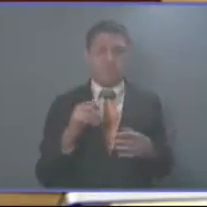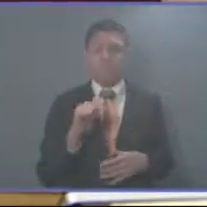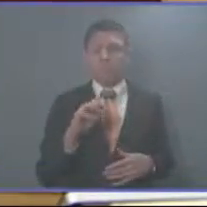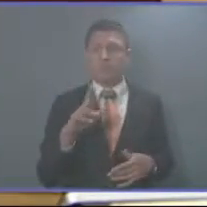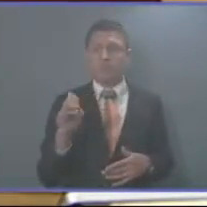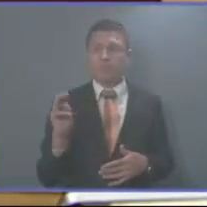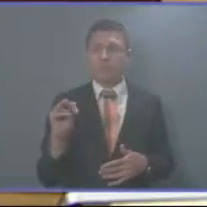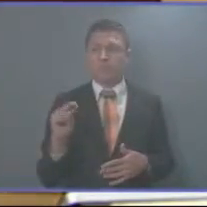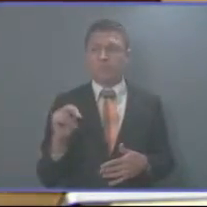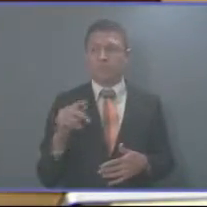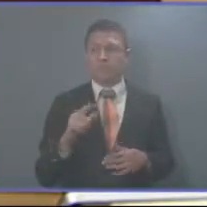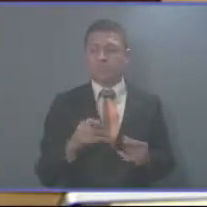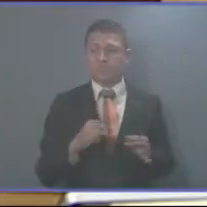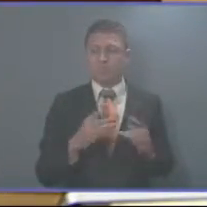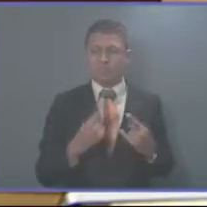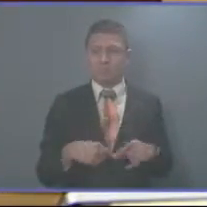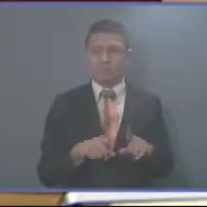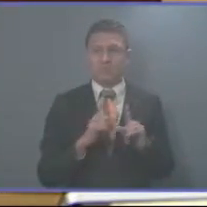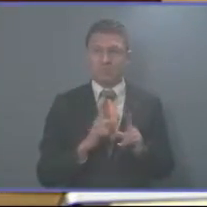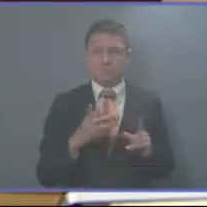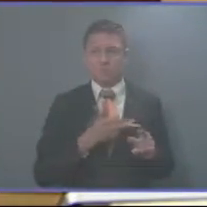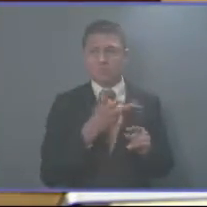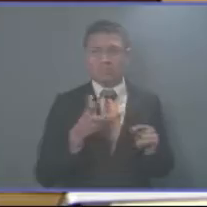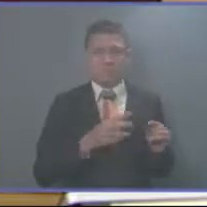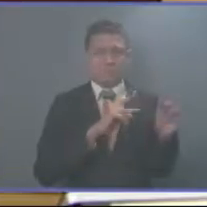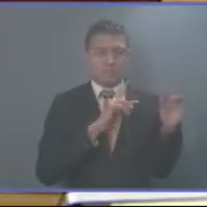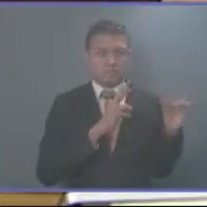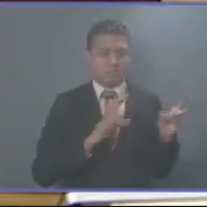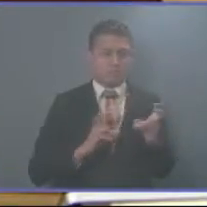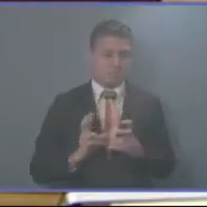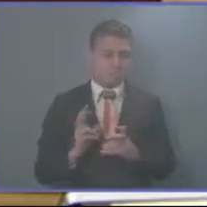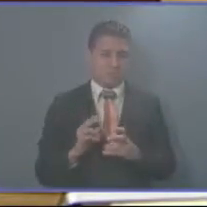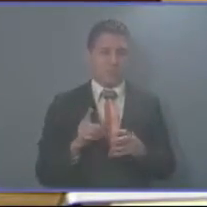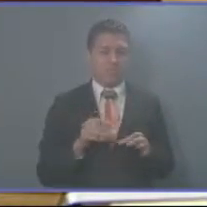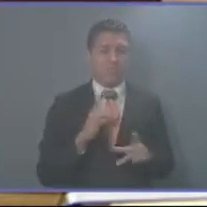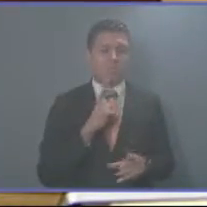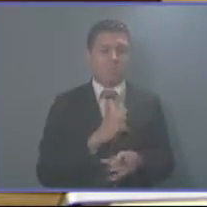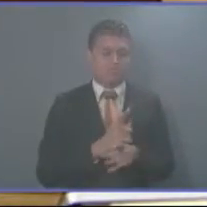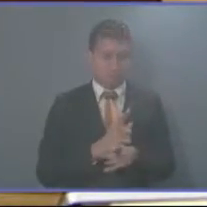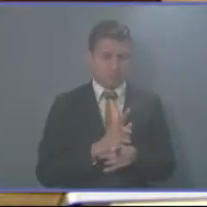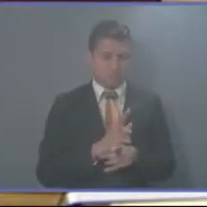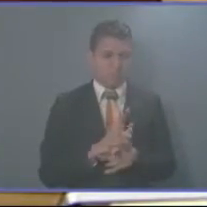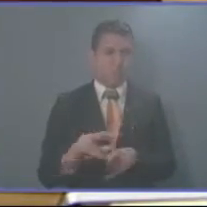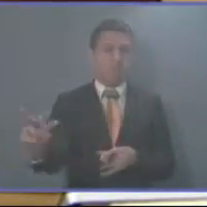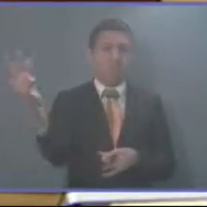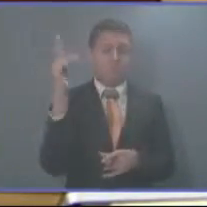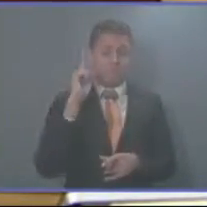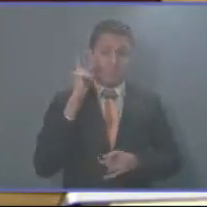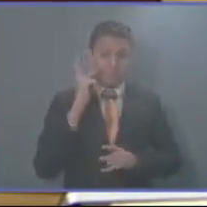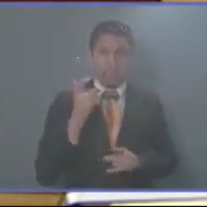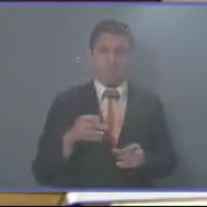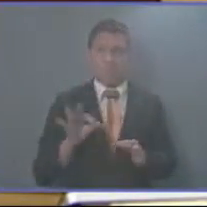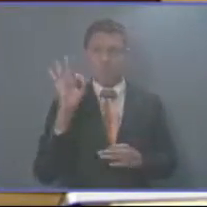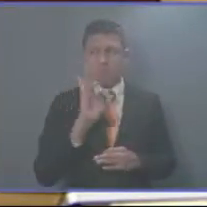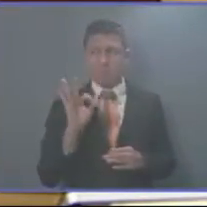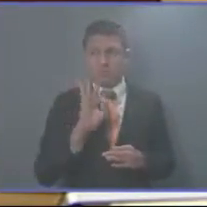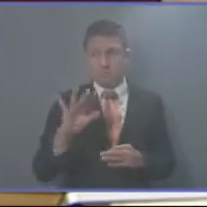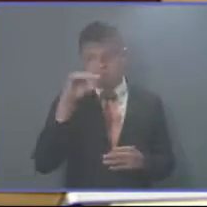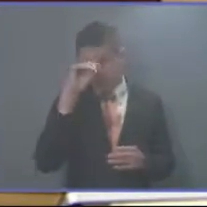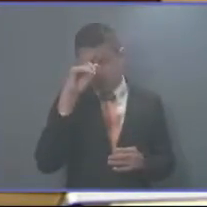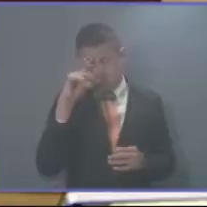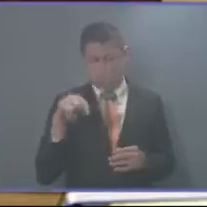el mantenimiento de las aeronaves es el correcto? Certifiquen la calidad del trabajo que